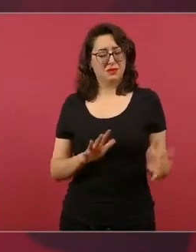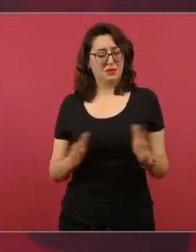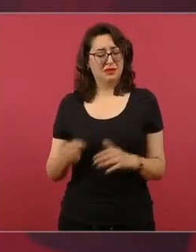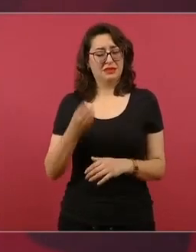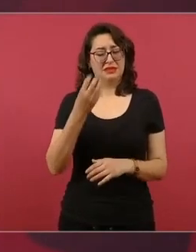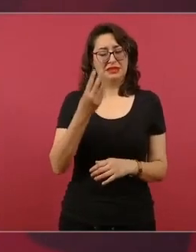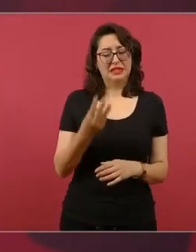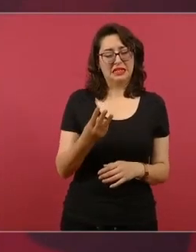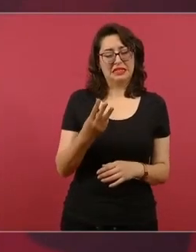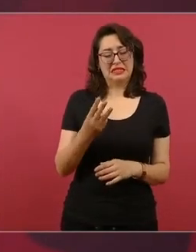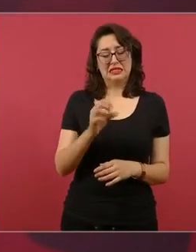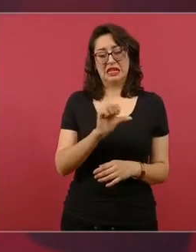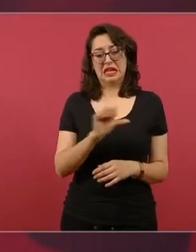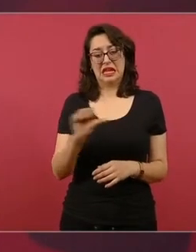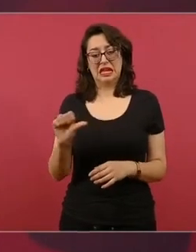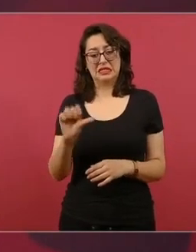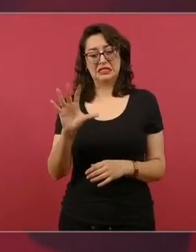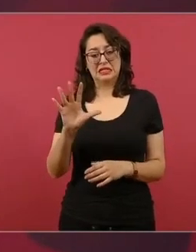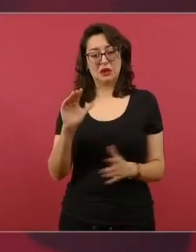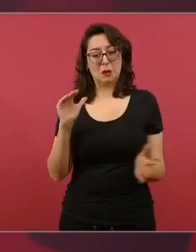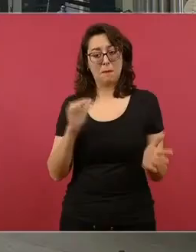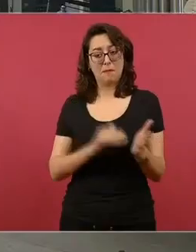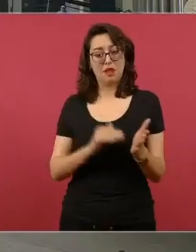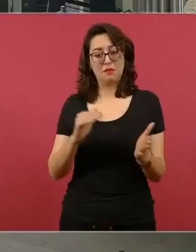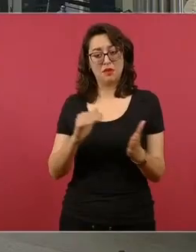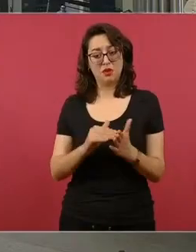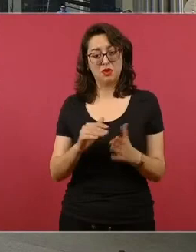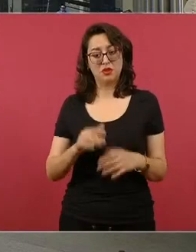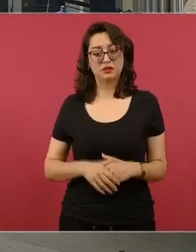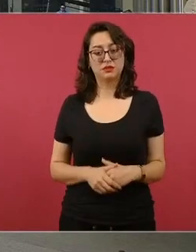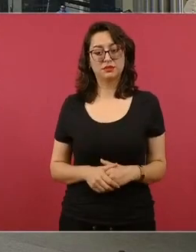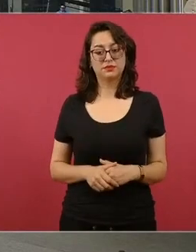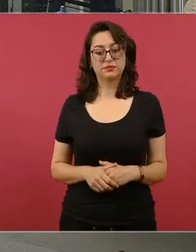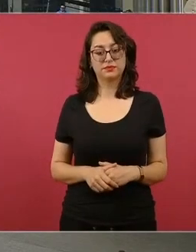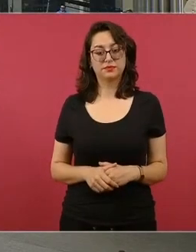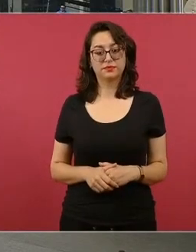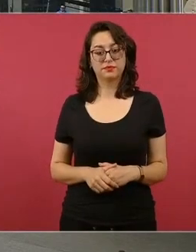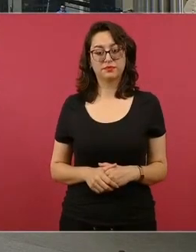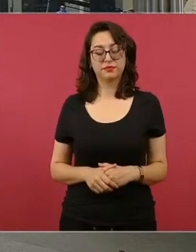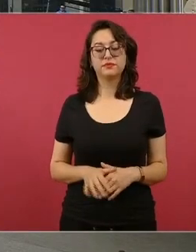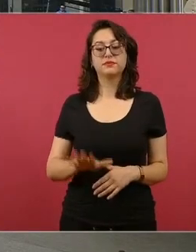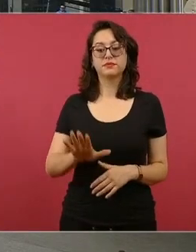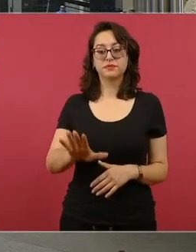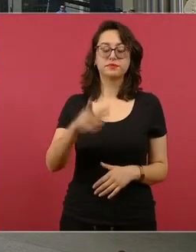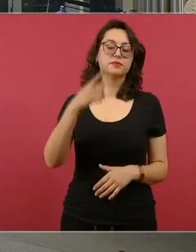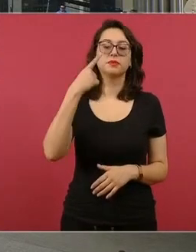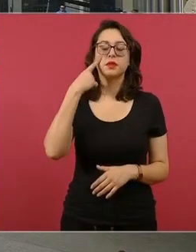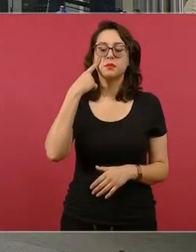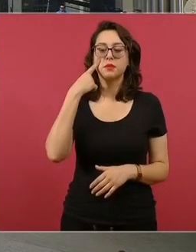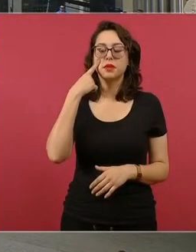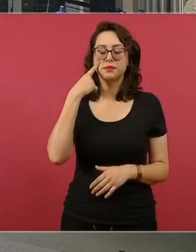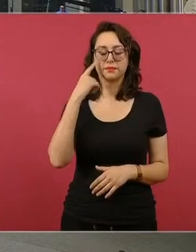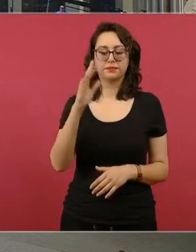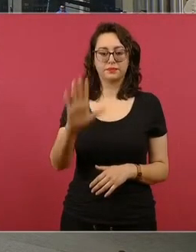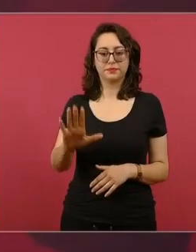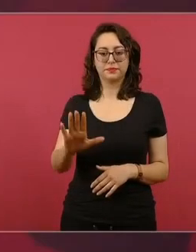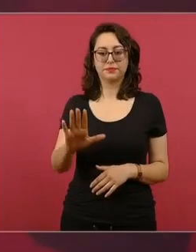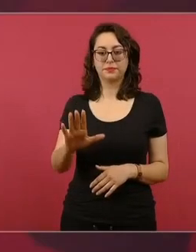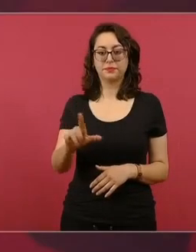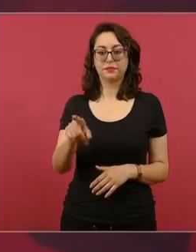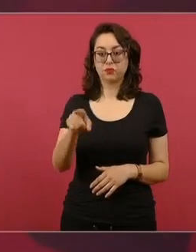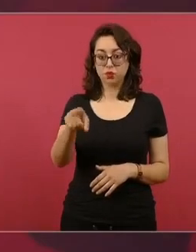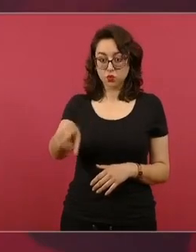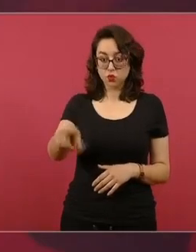3 a 5 mil millones. ¿Ya se han acercado empresarios, presidente? Entonces, mira, vamos a hacer un acuerdo. No puedes venir el